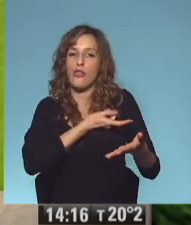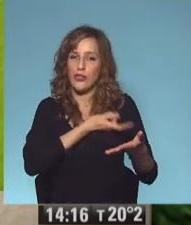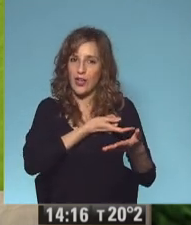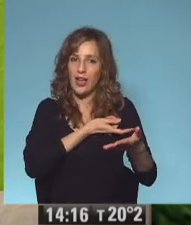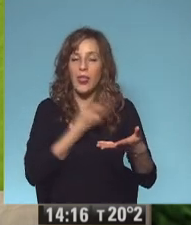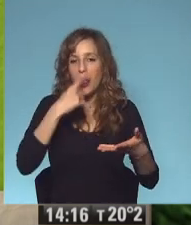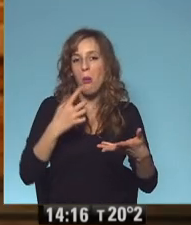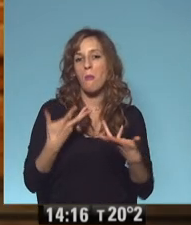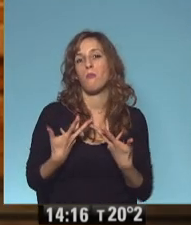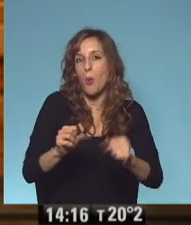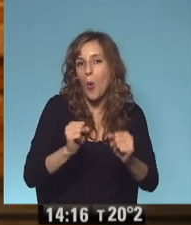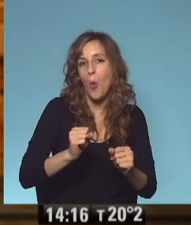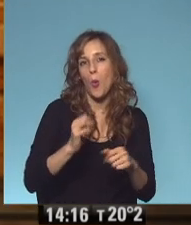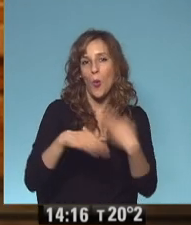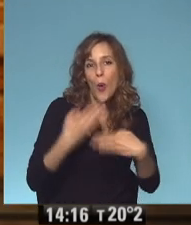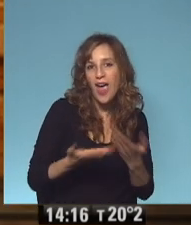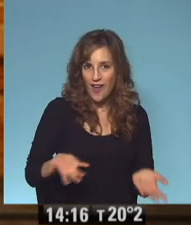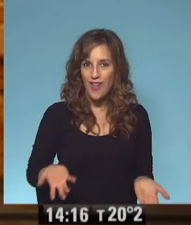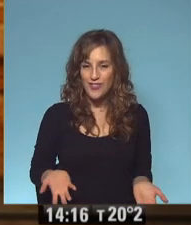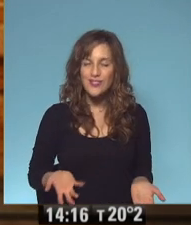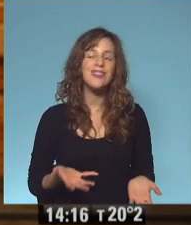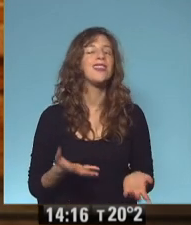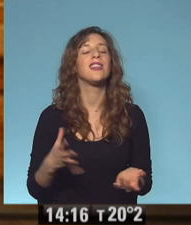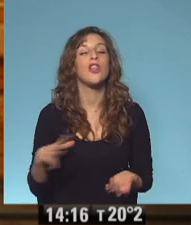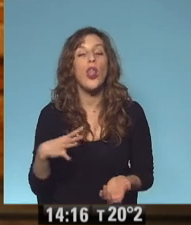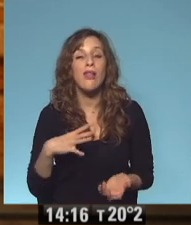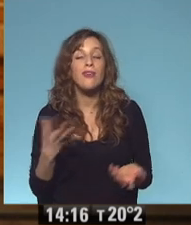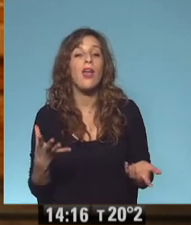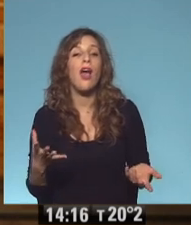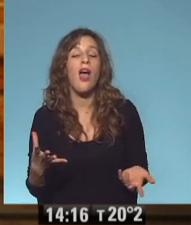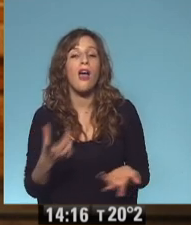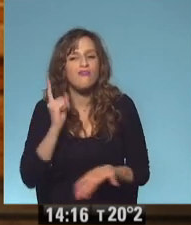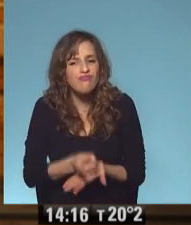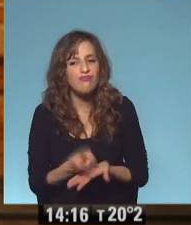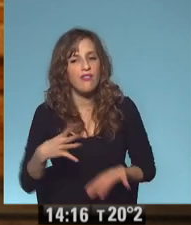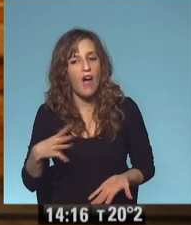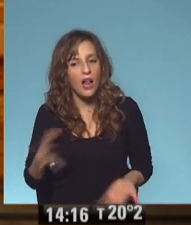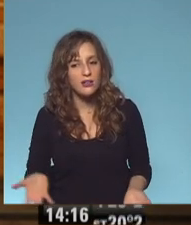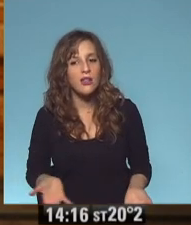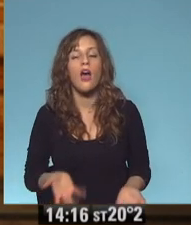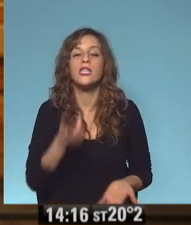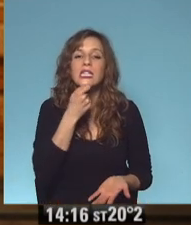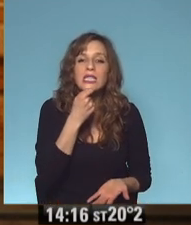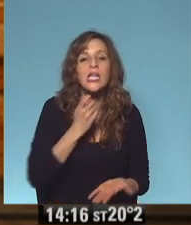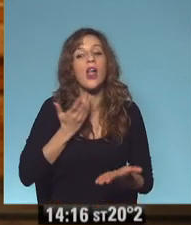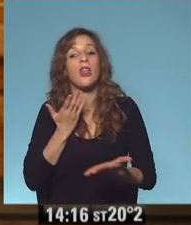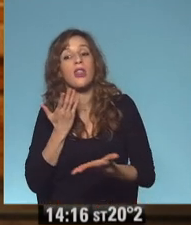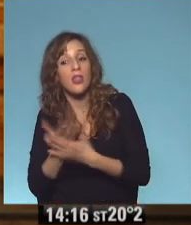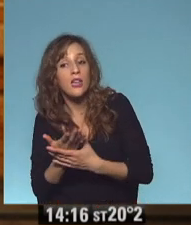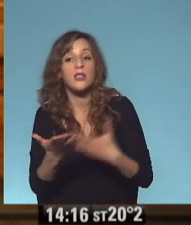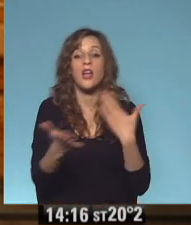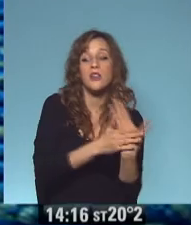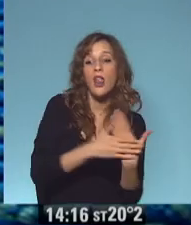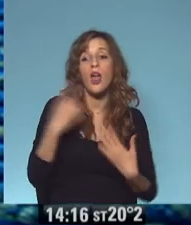parque. Claro, y todavía tenemos que decidir si nos conviene tomar el camino de la derecha o el de la